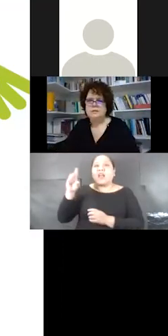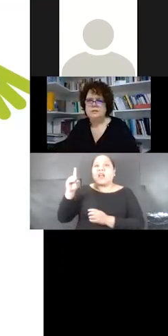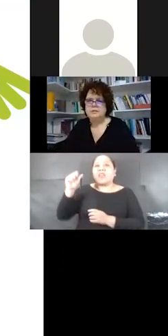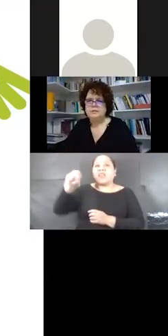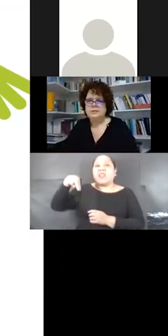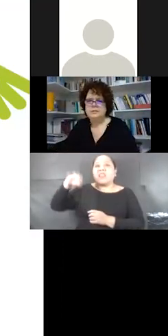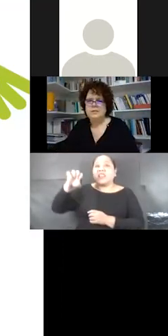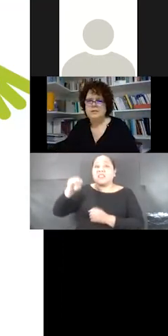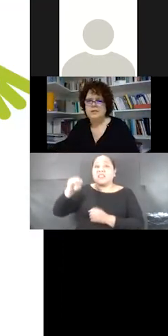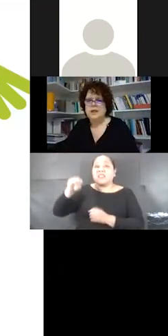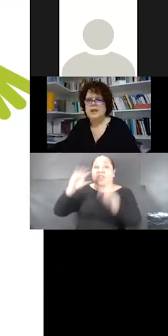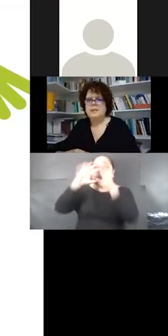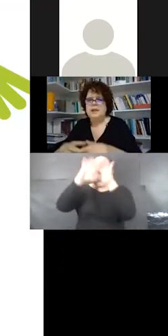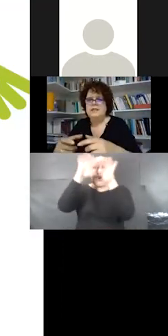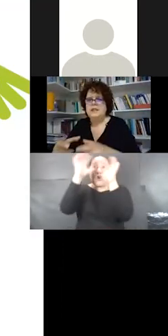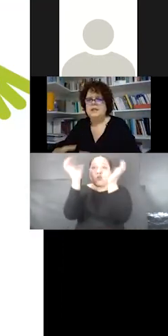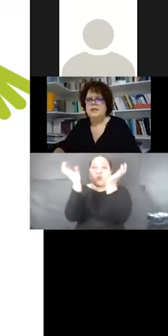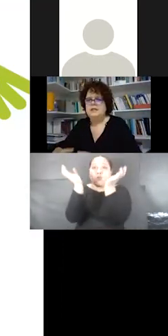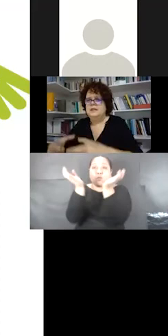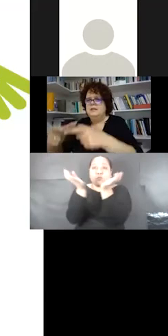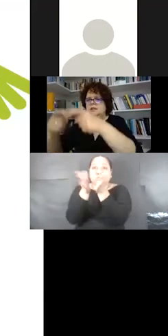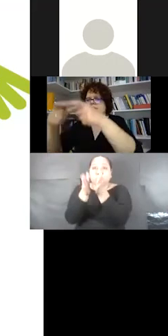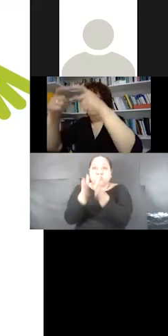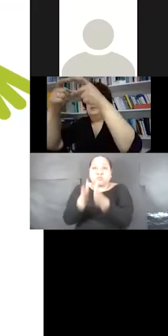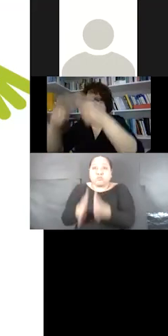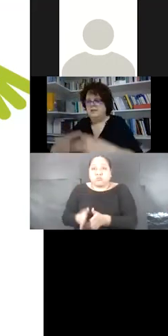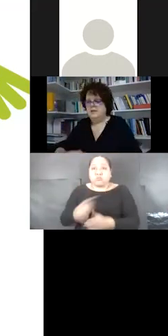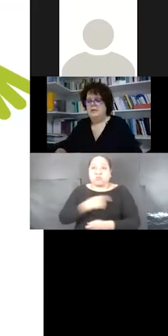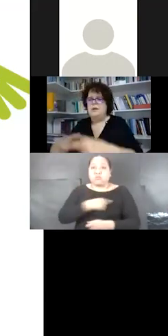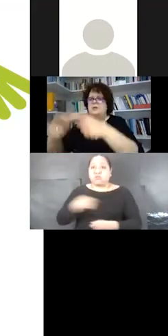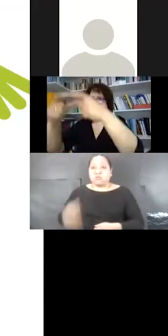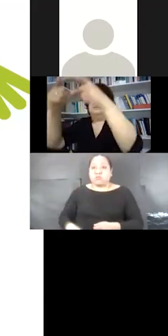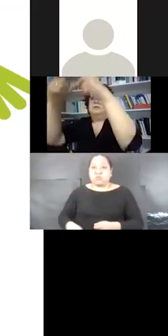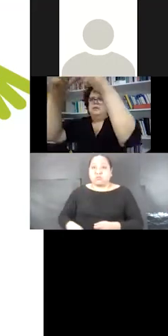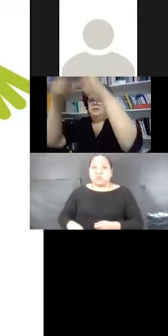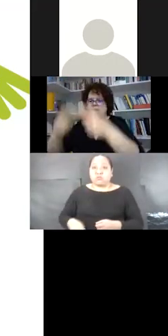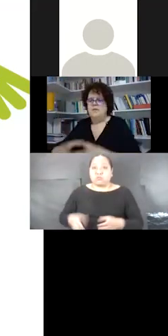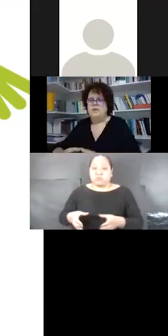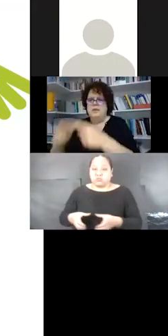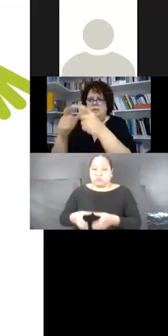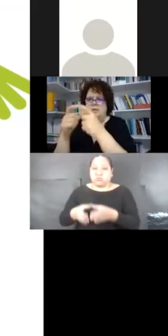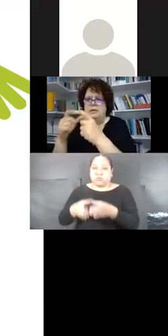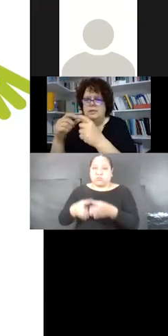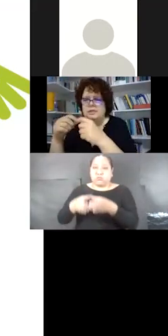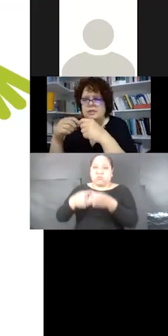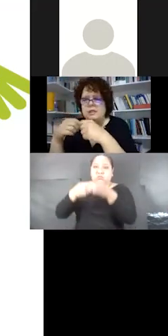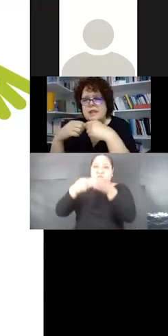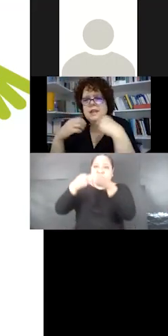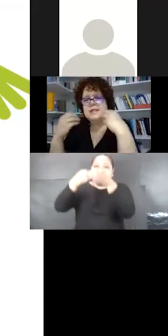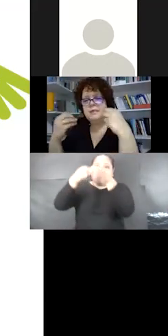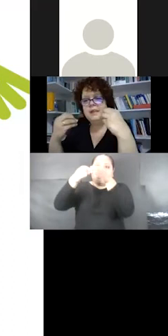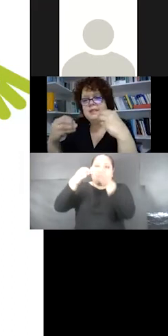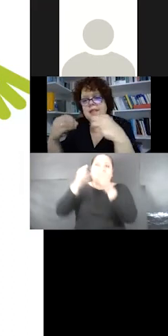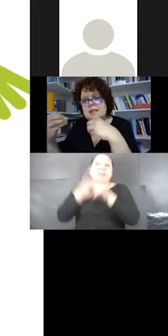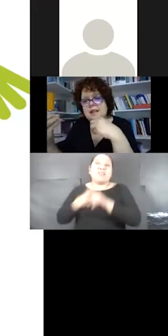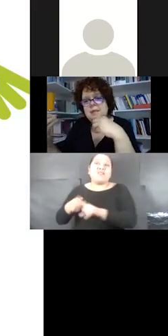tronco. Y en chino es el palo, el tronco del árbol, ¿no? Entonces,